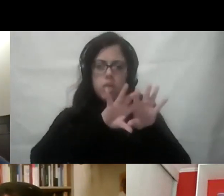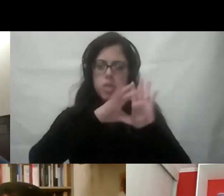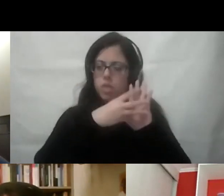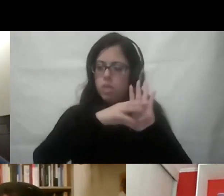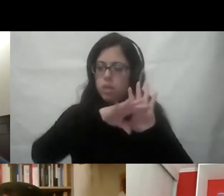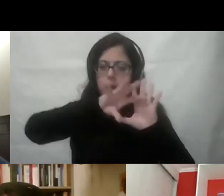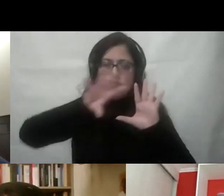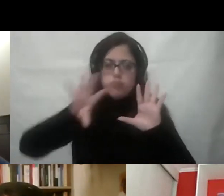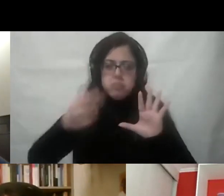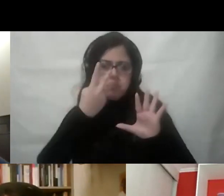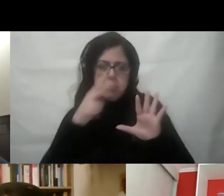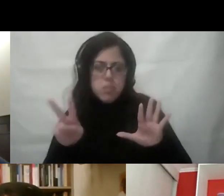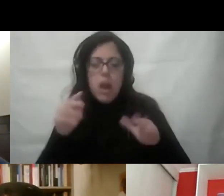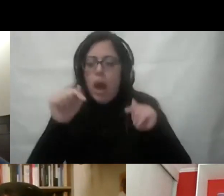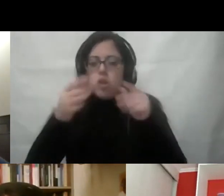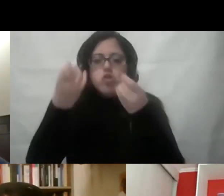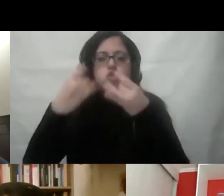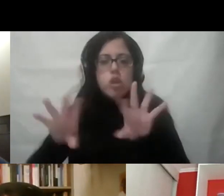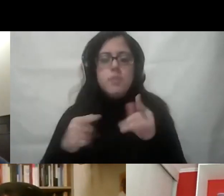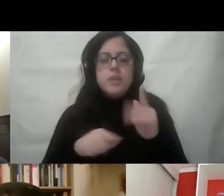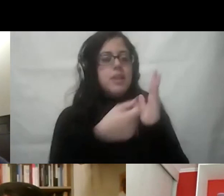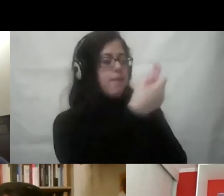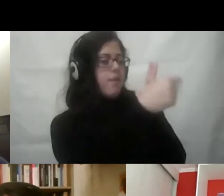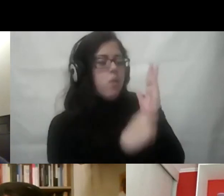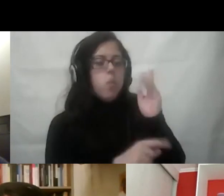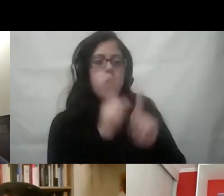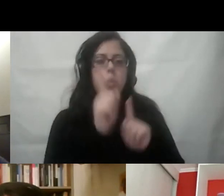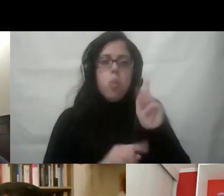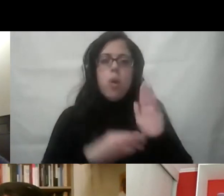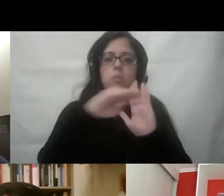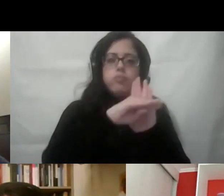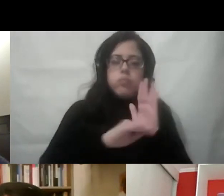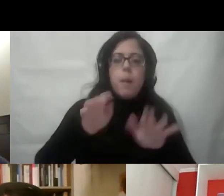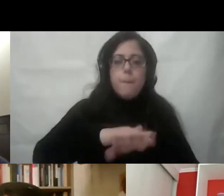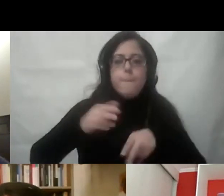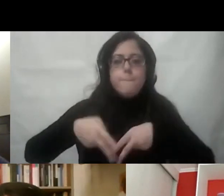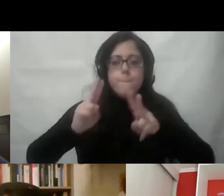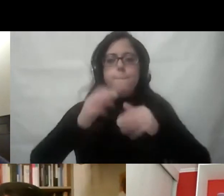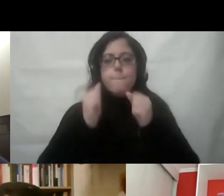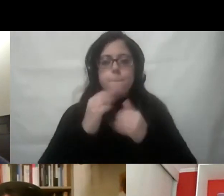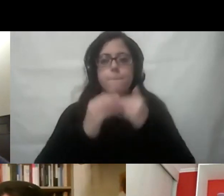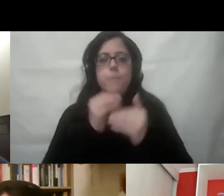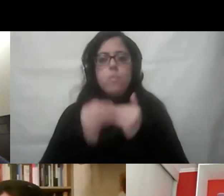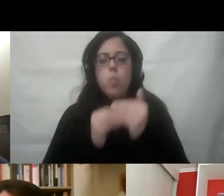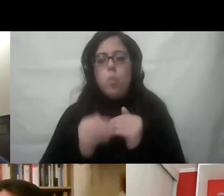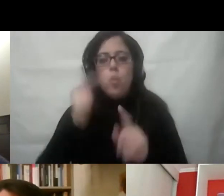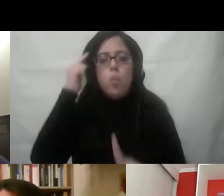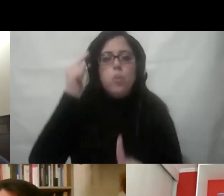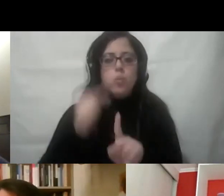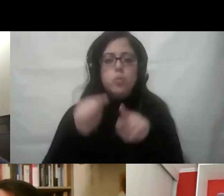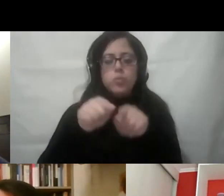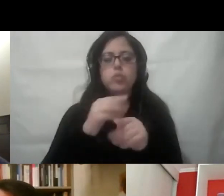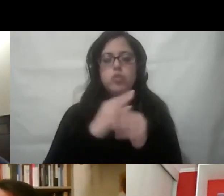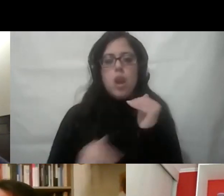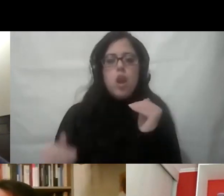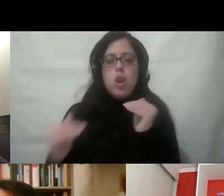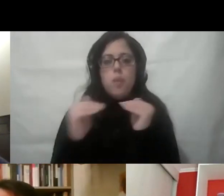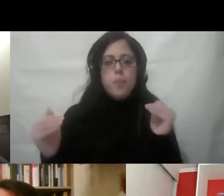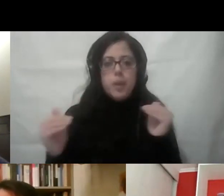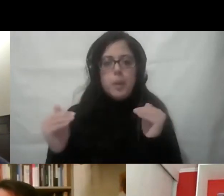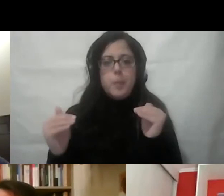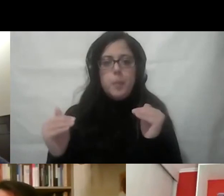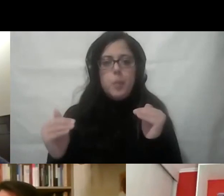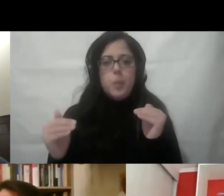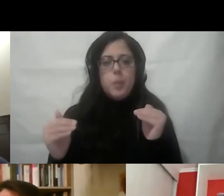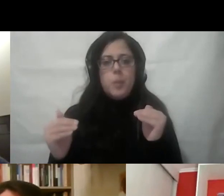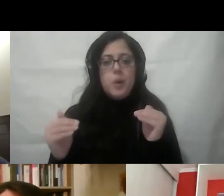que evaluemos aquellos criterios de evaluación que nos permiten avanzar en esta perspectiva, y son los mismos, les prometo,